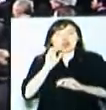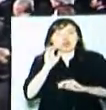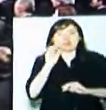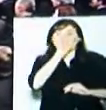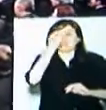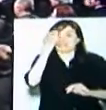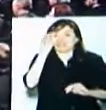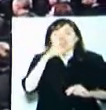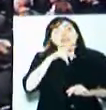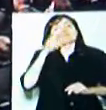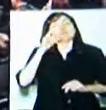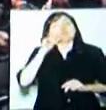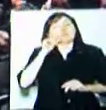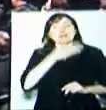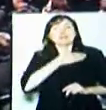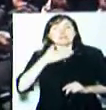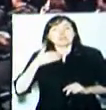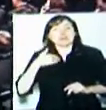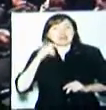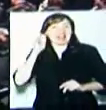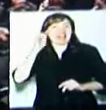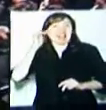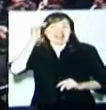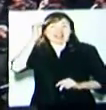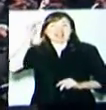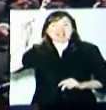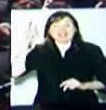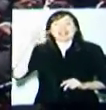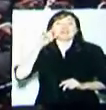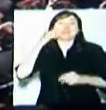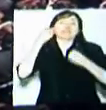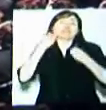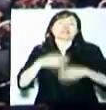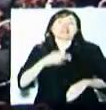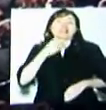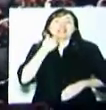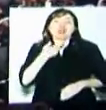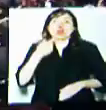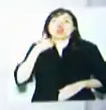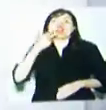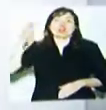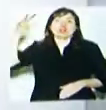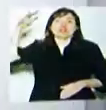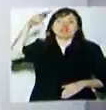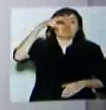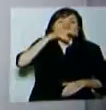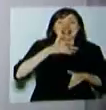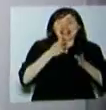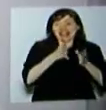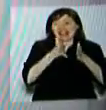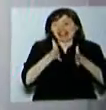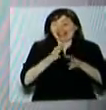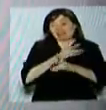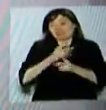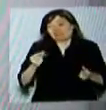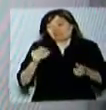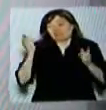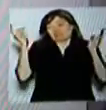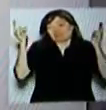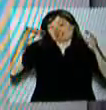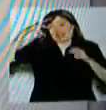Dos personas mayores que perdieron a su hijo, que desapareció su hijo también en acción, en guerra, y